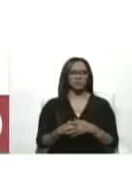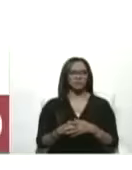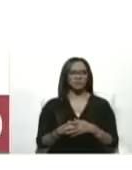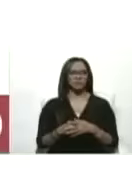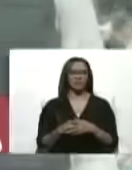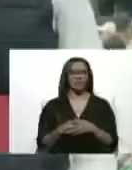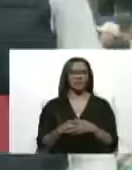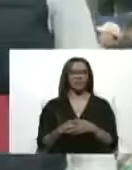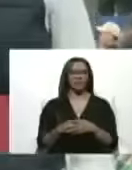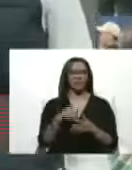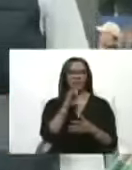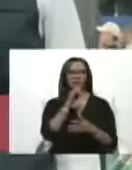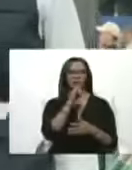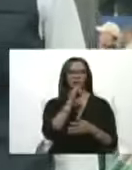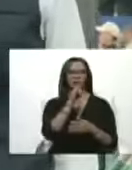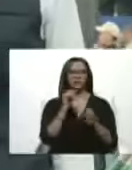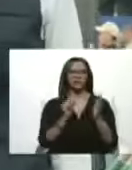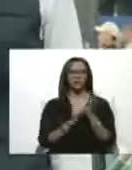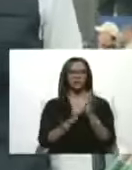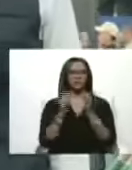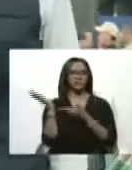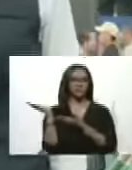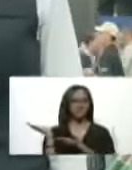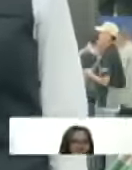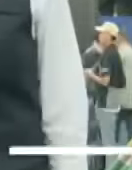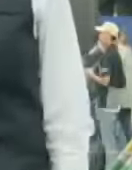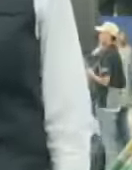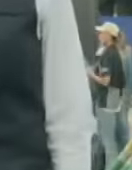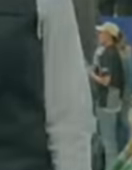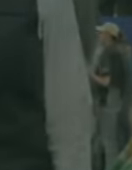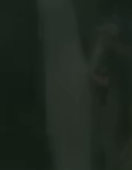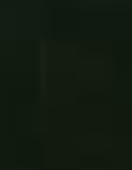Vamos con información de última hora, María Gabriela. Adelante.